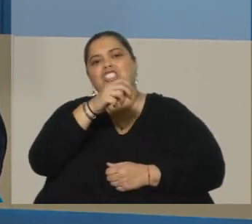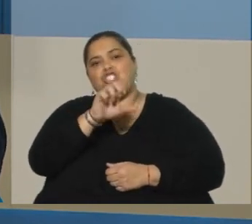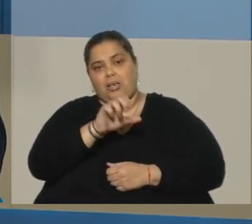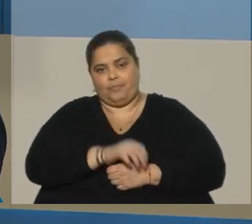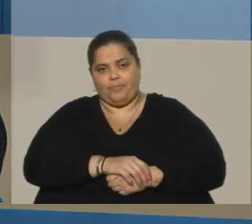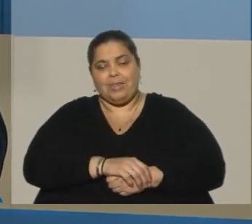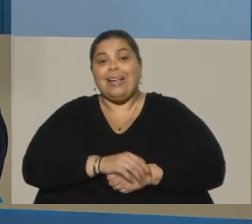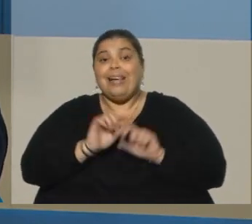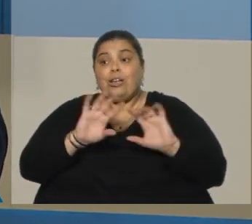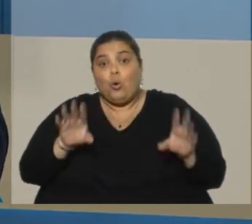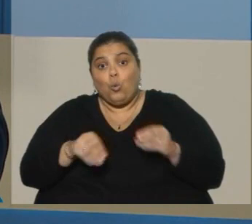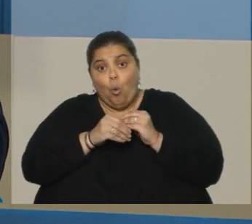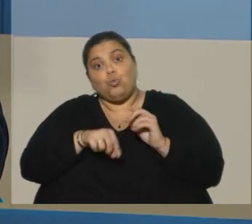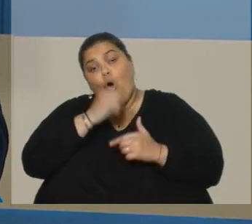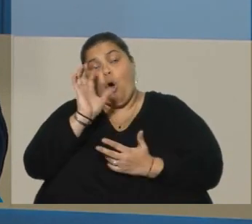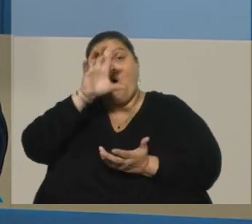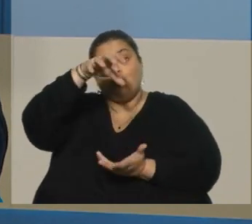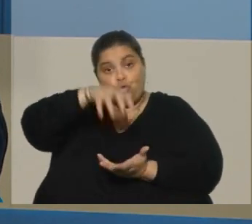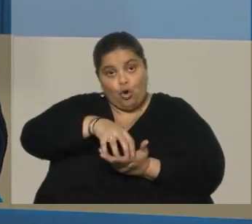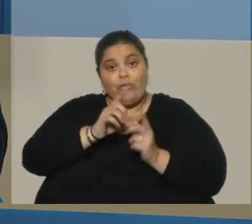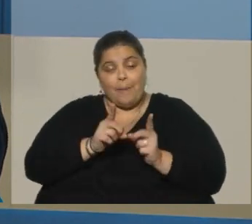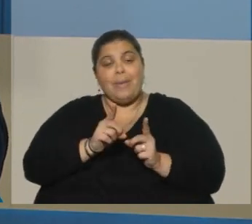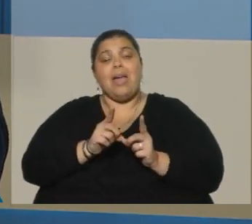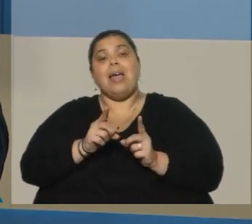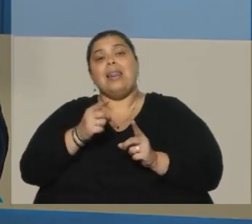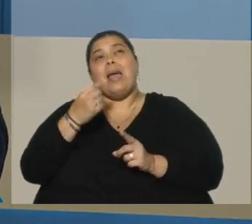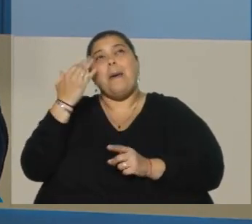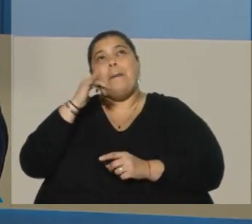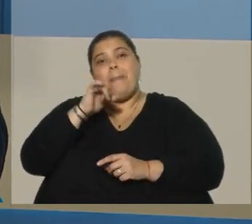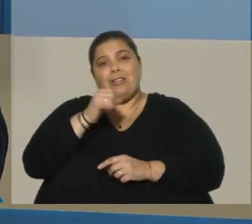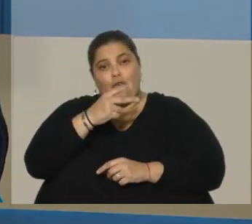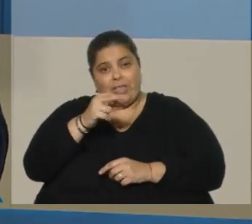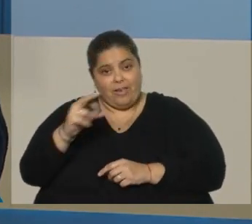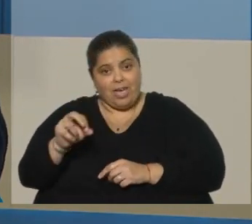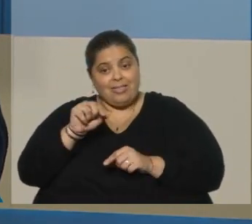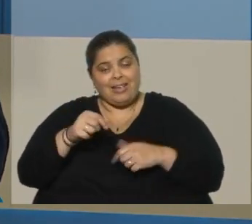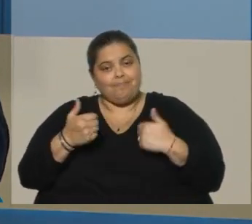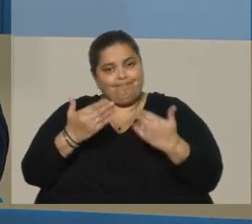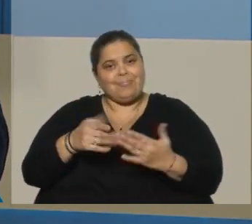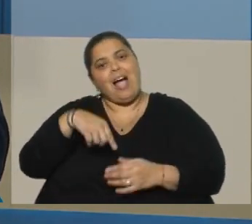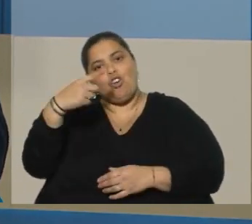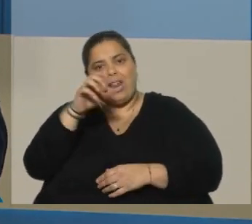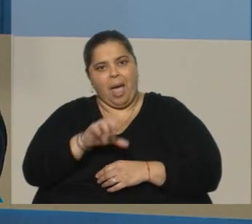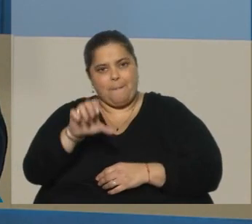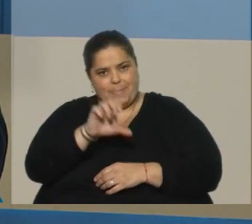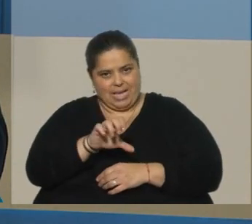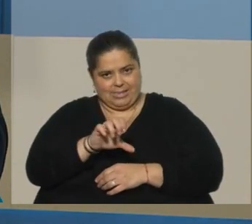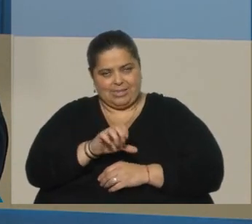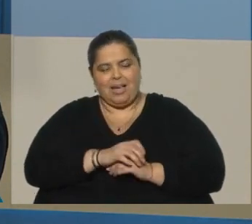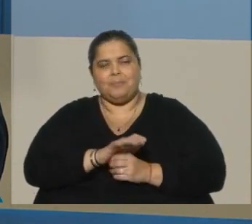un bloque que fue adjudicado en una ronda de mayo del 2020 a una empresa de segundo